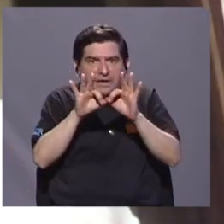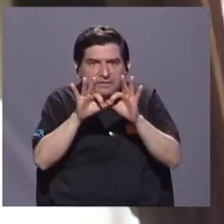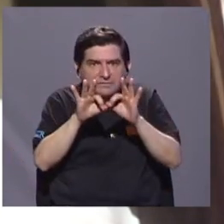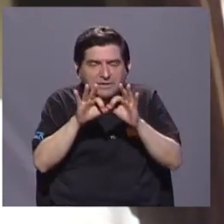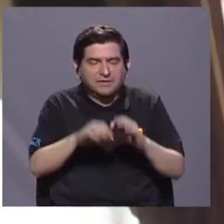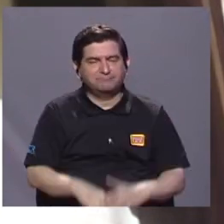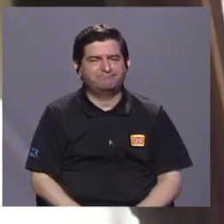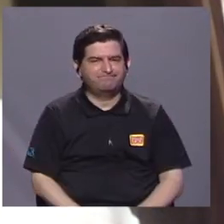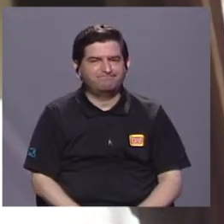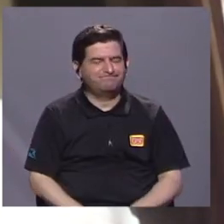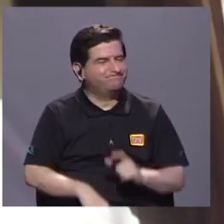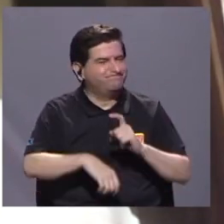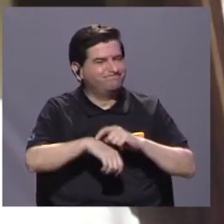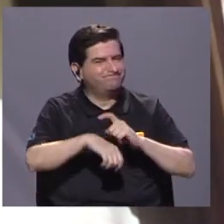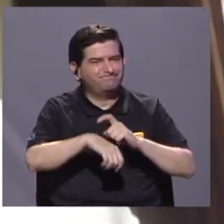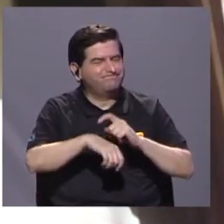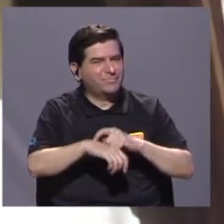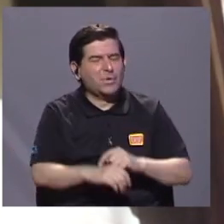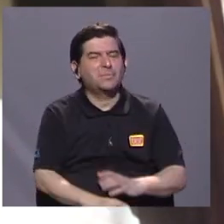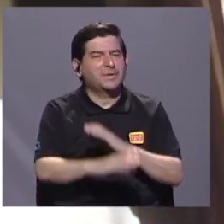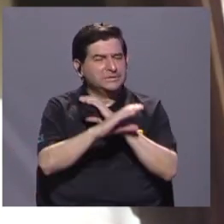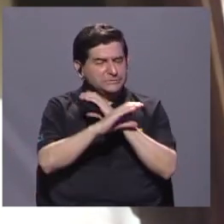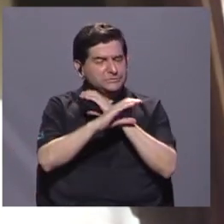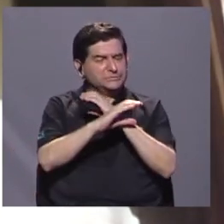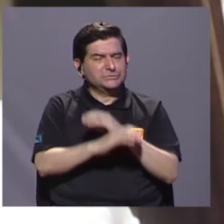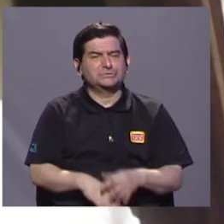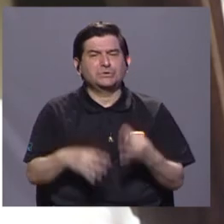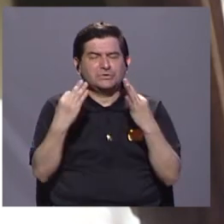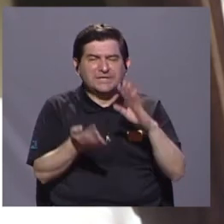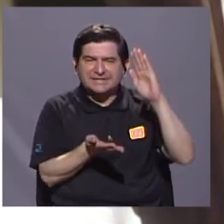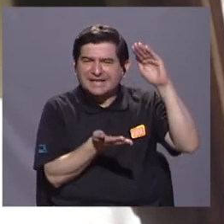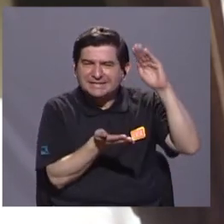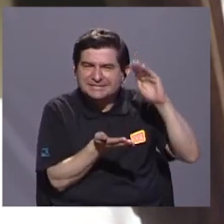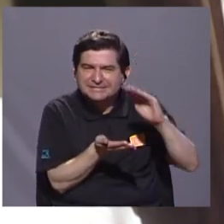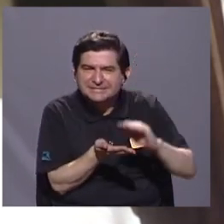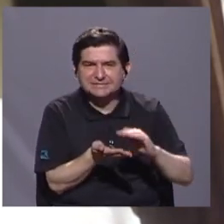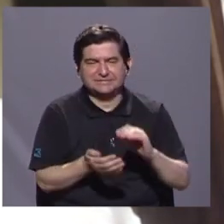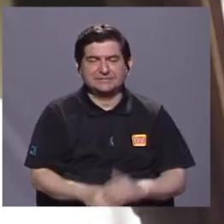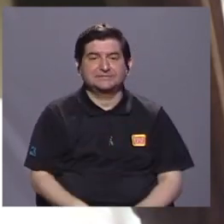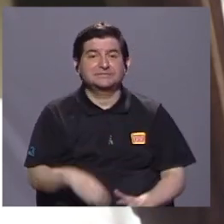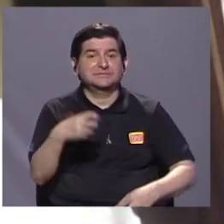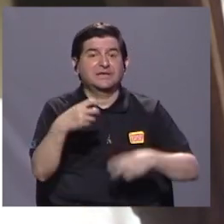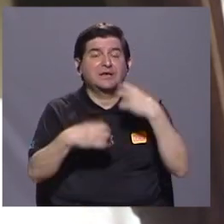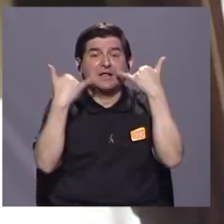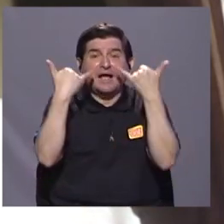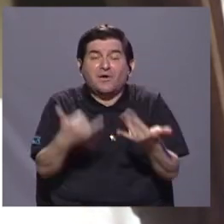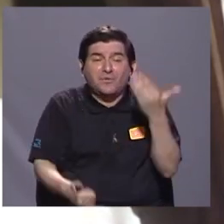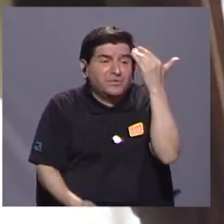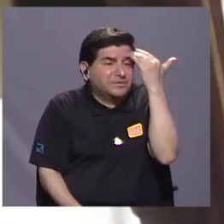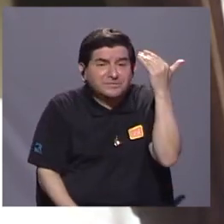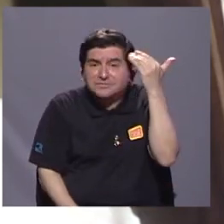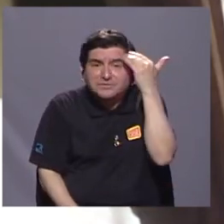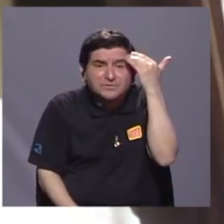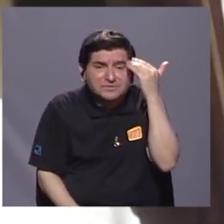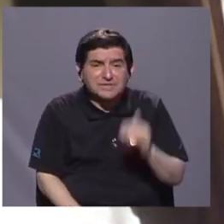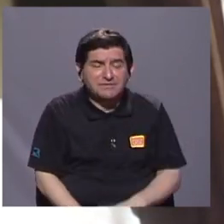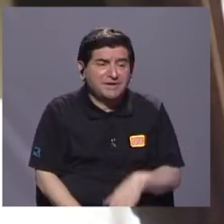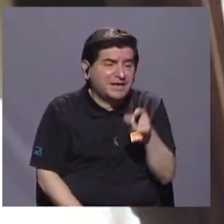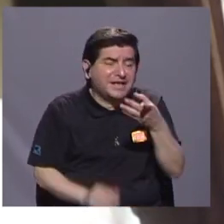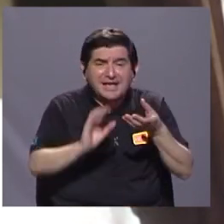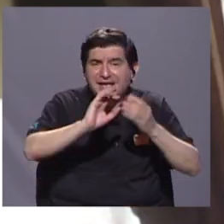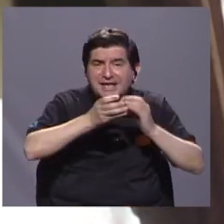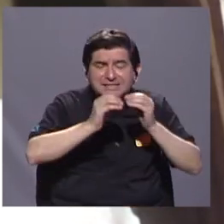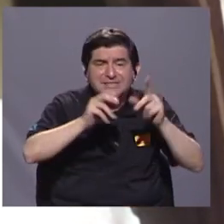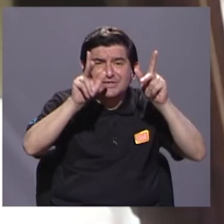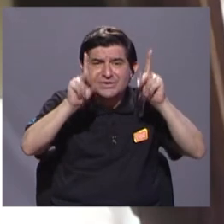es momento más bien de cuidarnos para tratar de desacelerarlo. Y el problema es que ahorita no sabemos realmente cuánto es esa cantidad